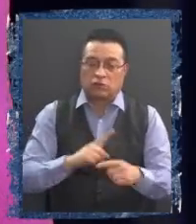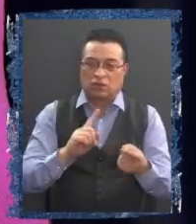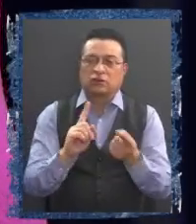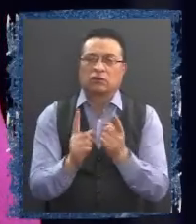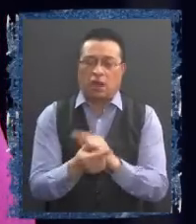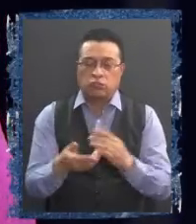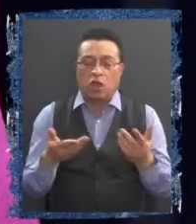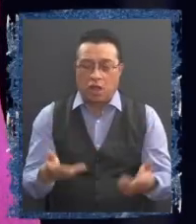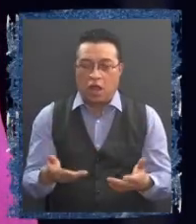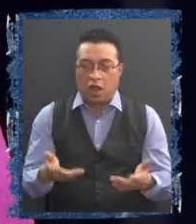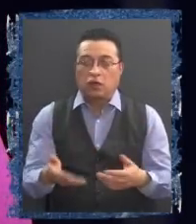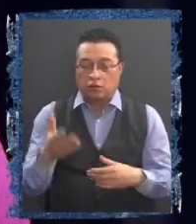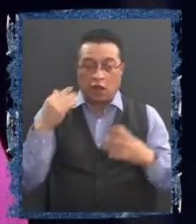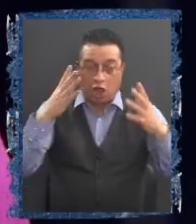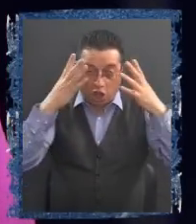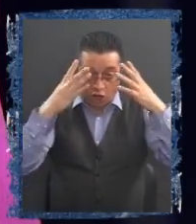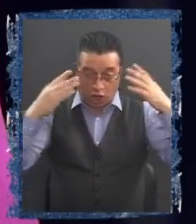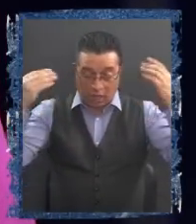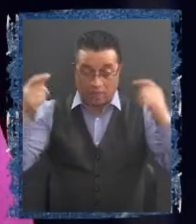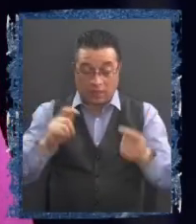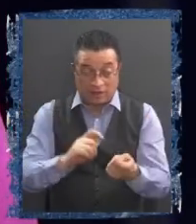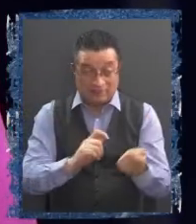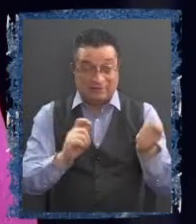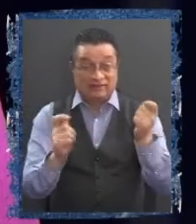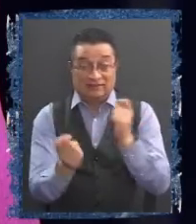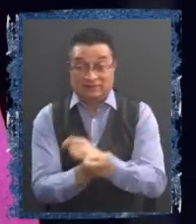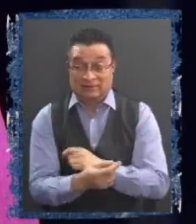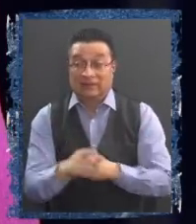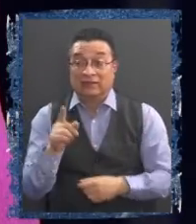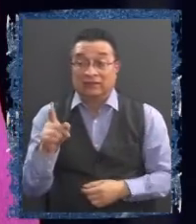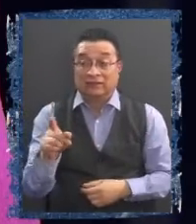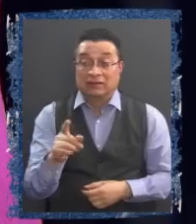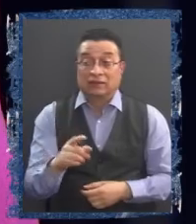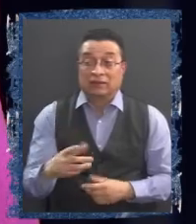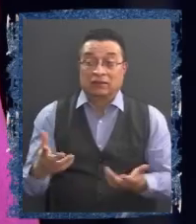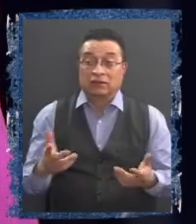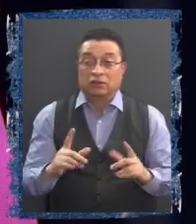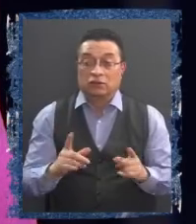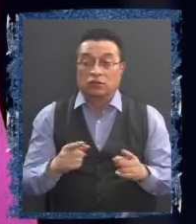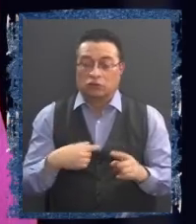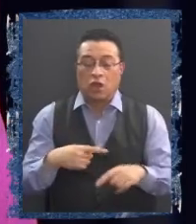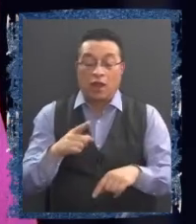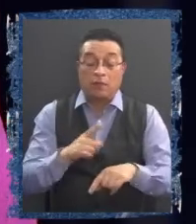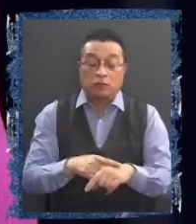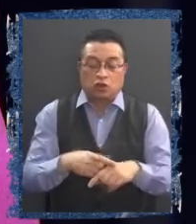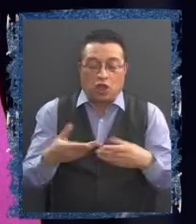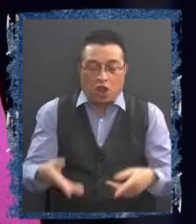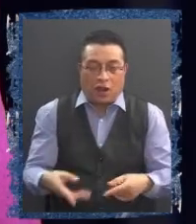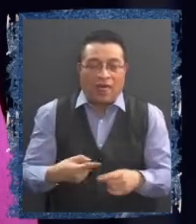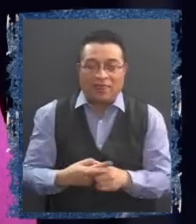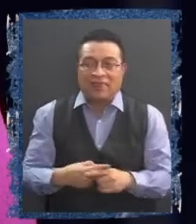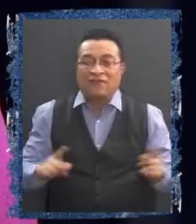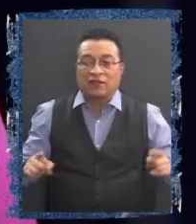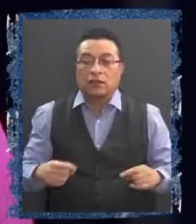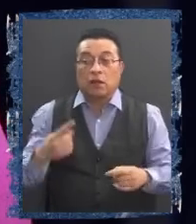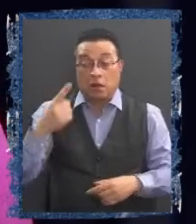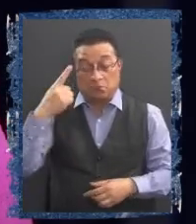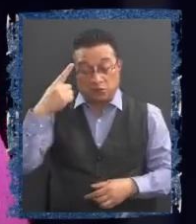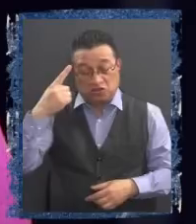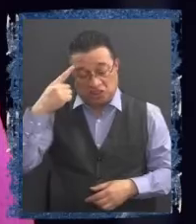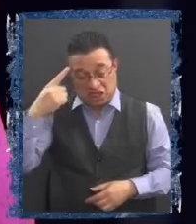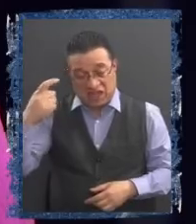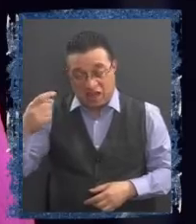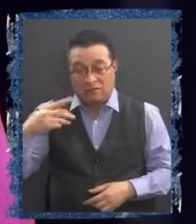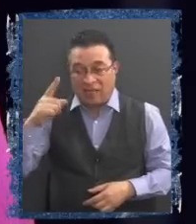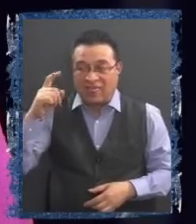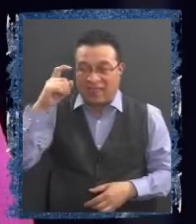Cuando Holanda hizo su transición, no estábamos en el momento que estamos hoy día, pero yo creo que es